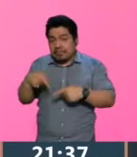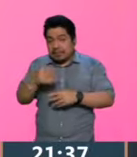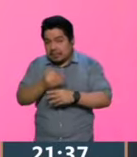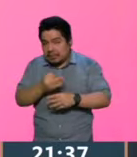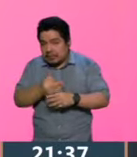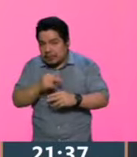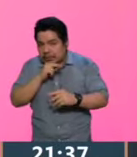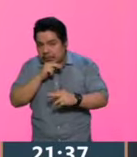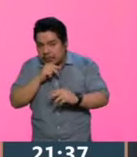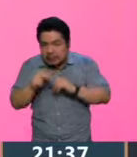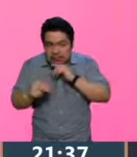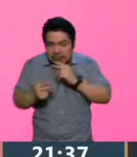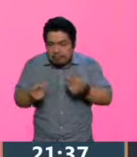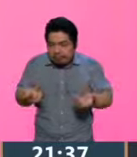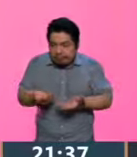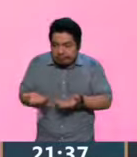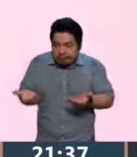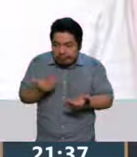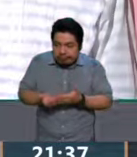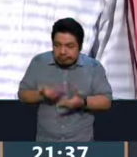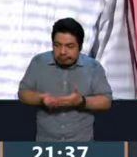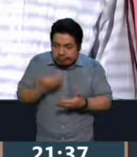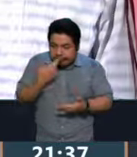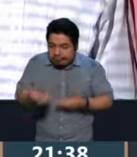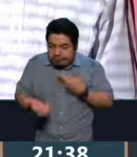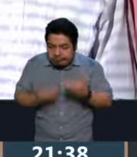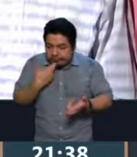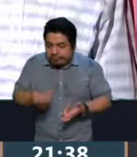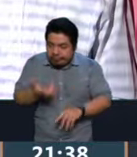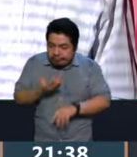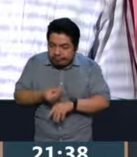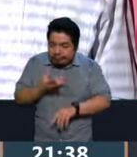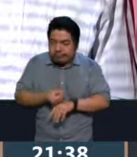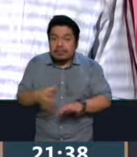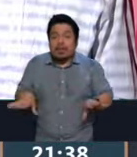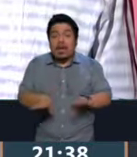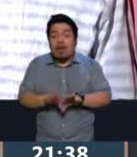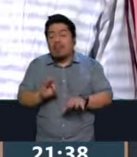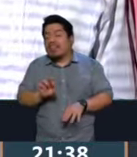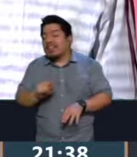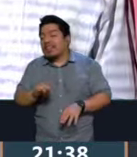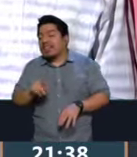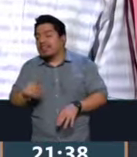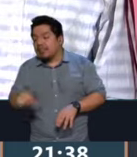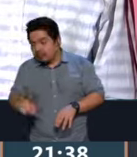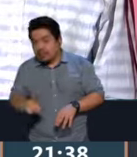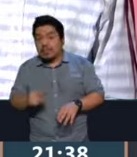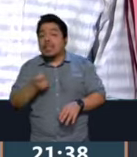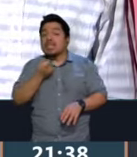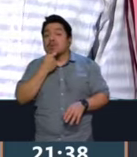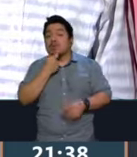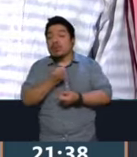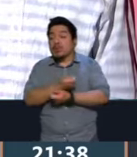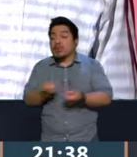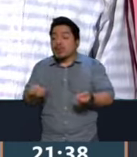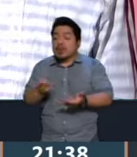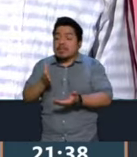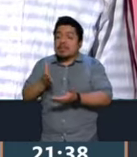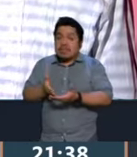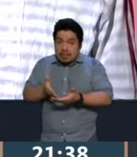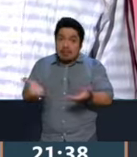por respuestas y por soluciones y por iniciativas que vayan hacia la fraternidad, por iniciativas que vean por los niños y las niñas de esta ciudad,